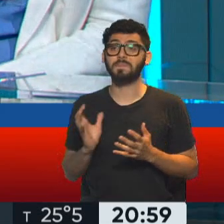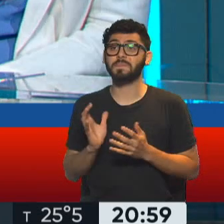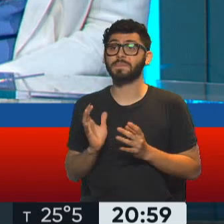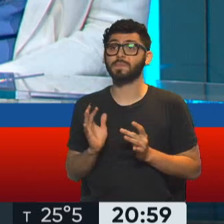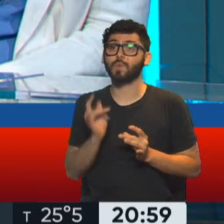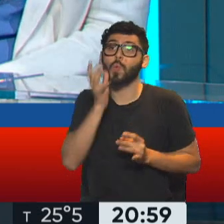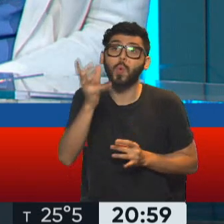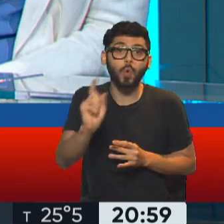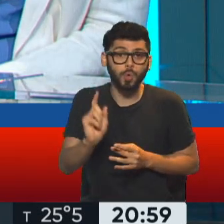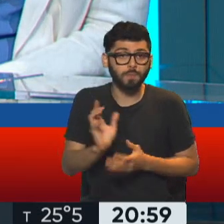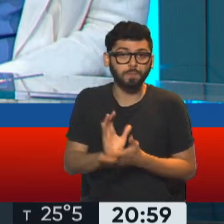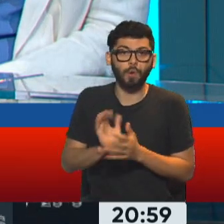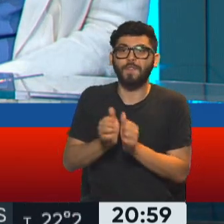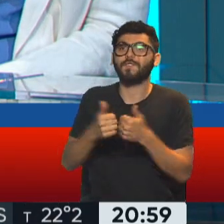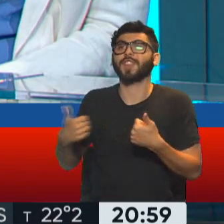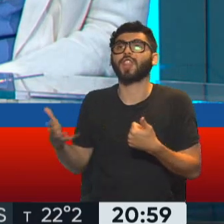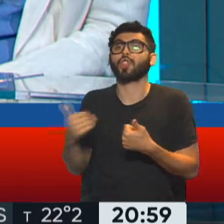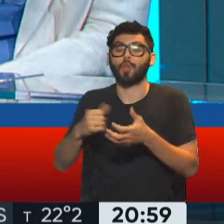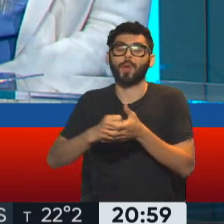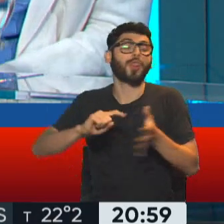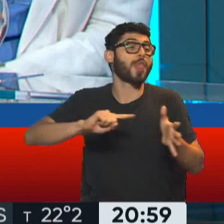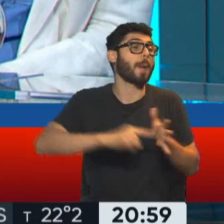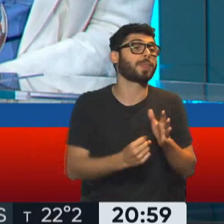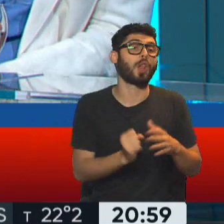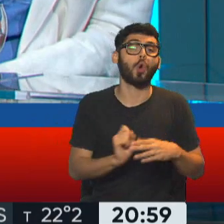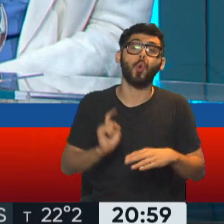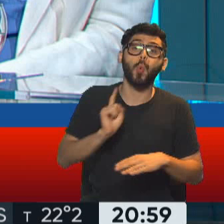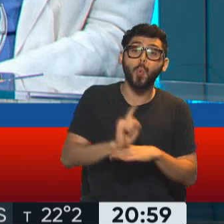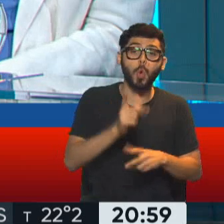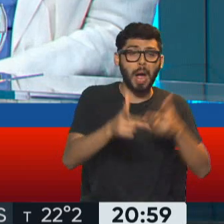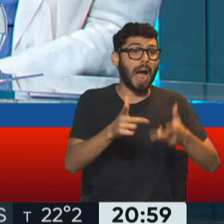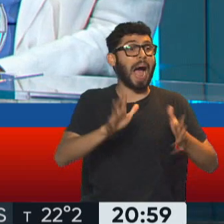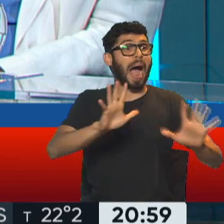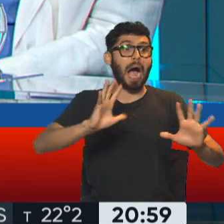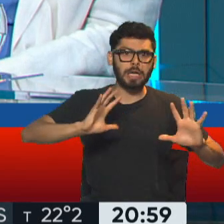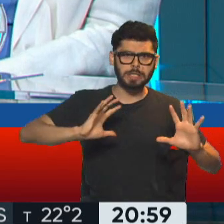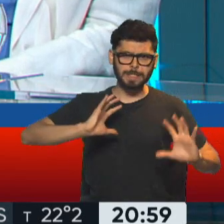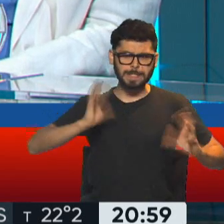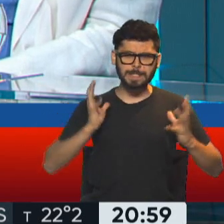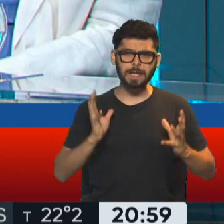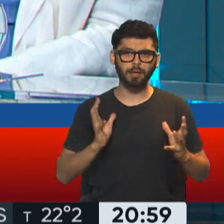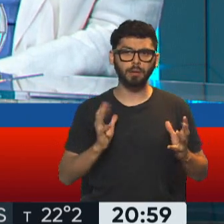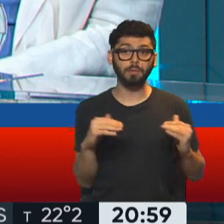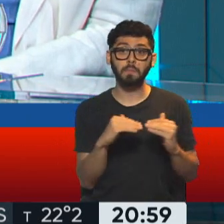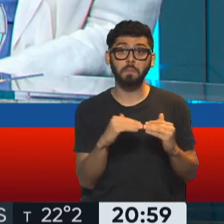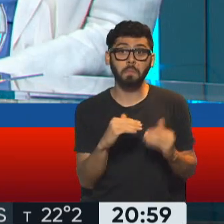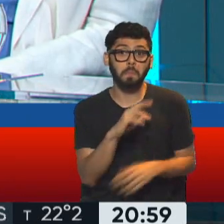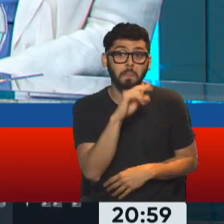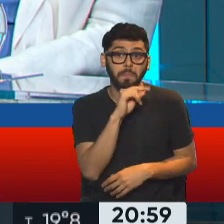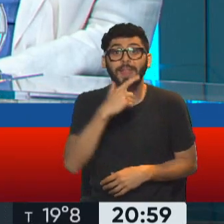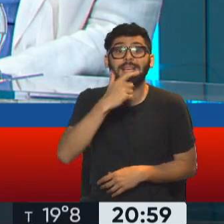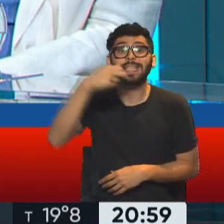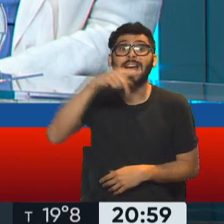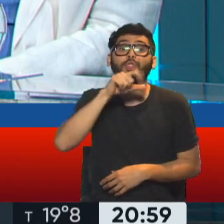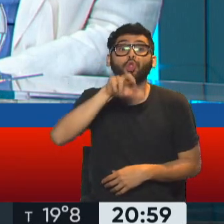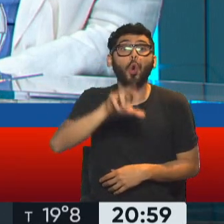dicen un candidato del Frente de Todos de la Ciudad de Buenos Aires que haya tenido este tipo de agresividad que tiene María Eugenia Vidal, Leandro Santoro ha